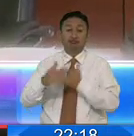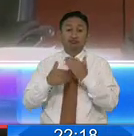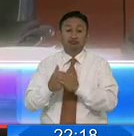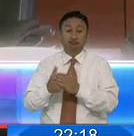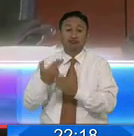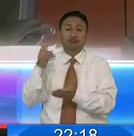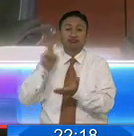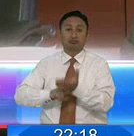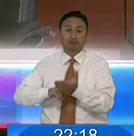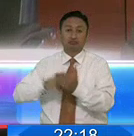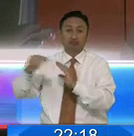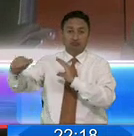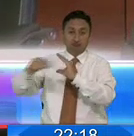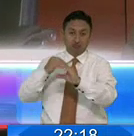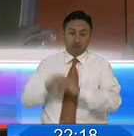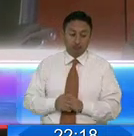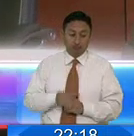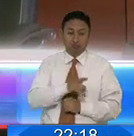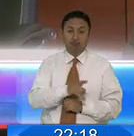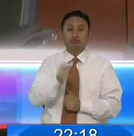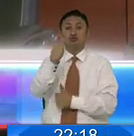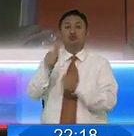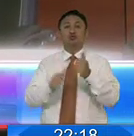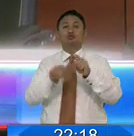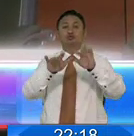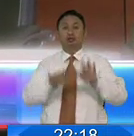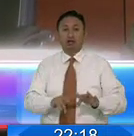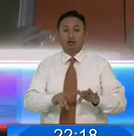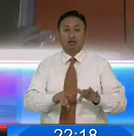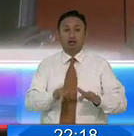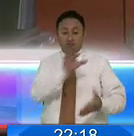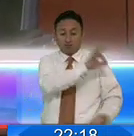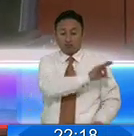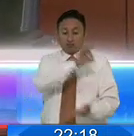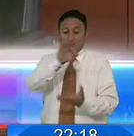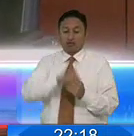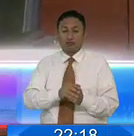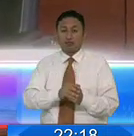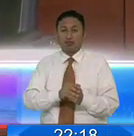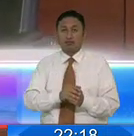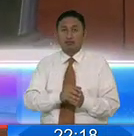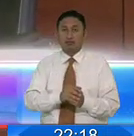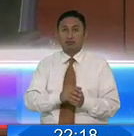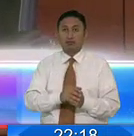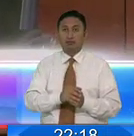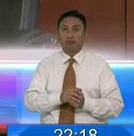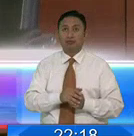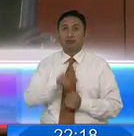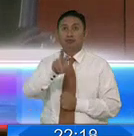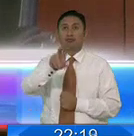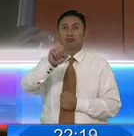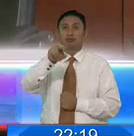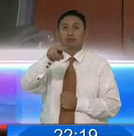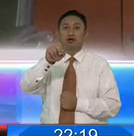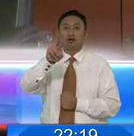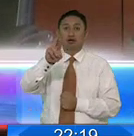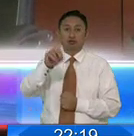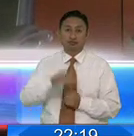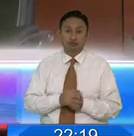el sentido de que delegaba al subsecretario inicio vaquero para asistir a la comisión